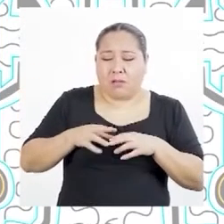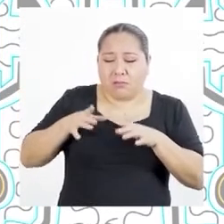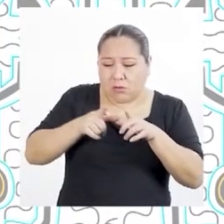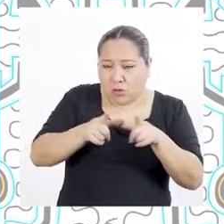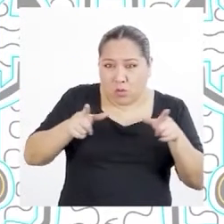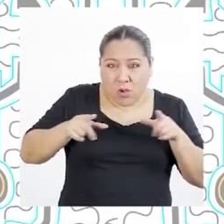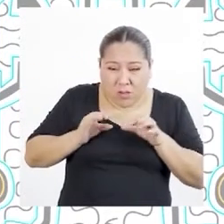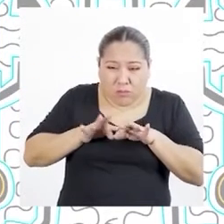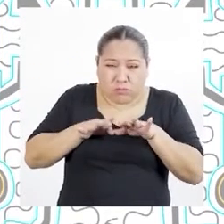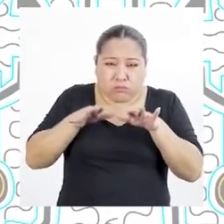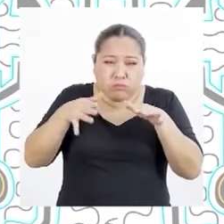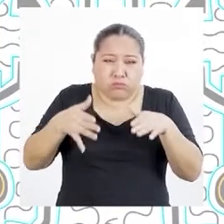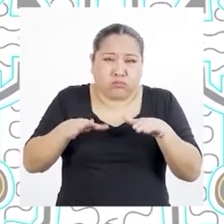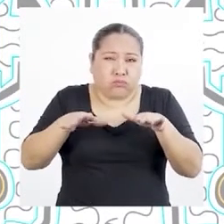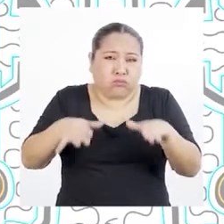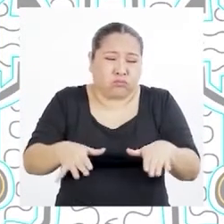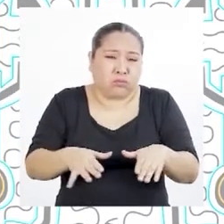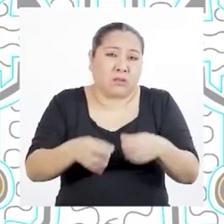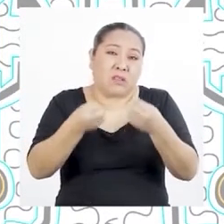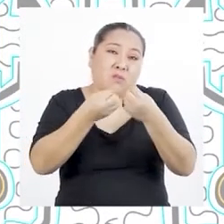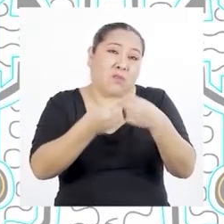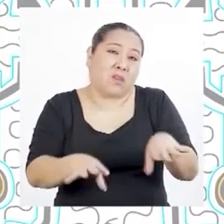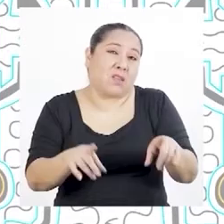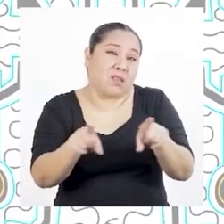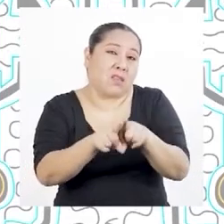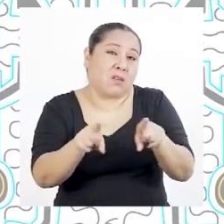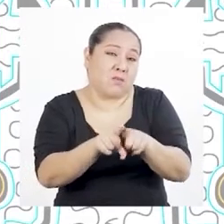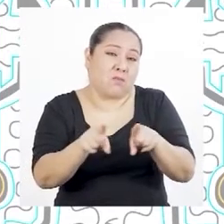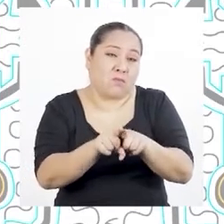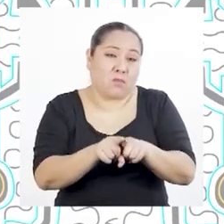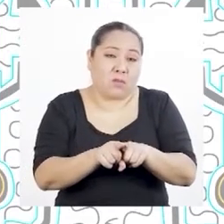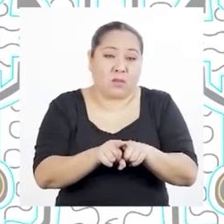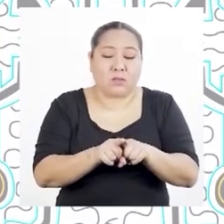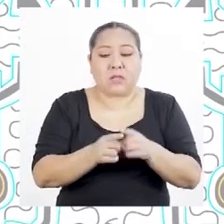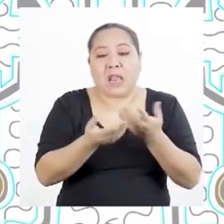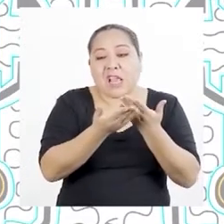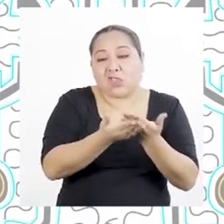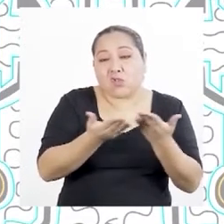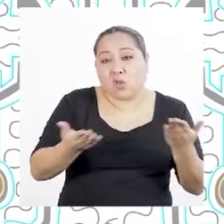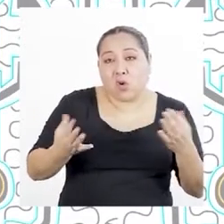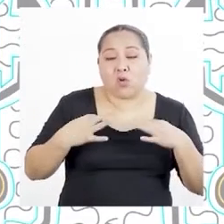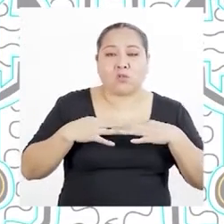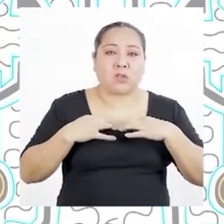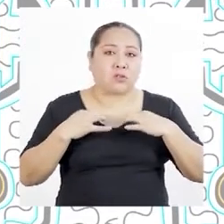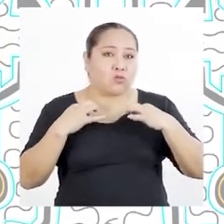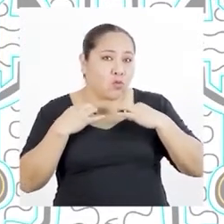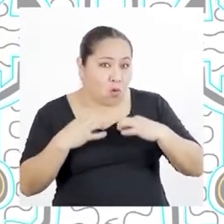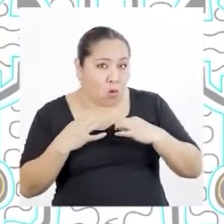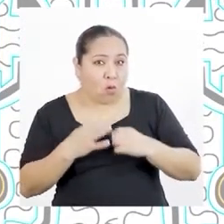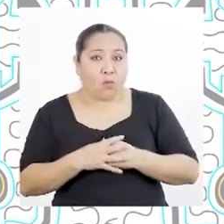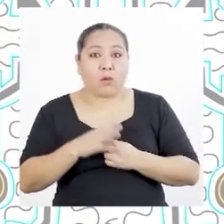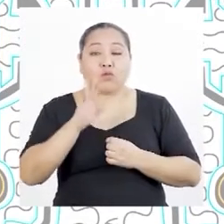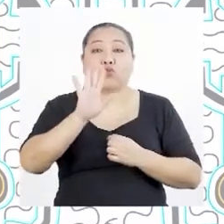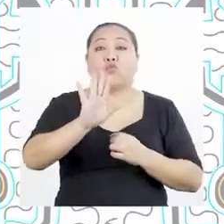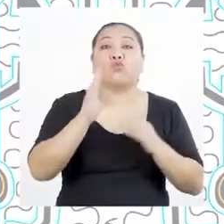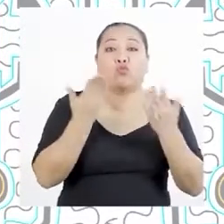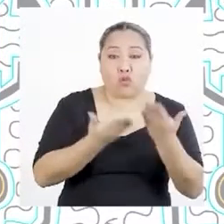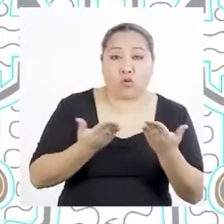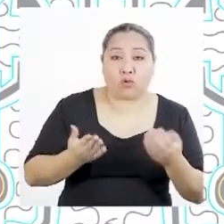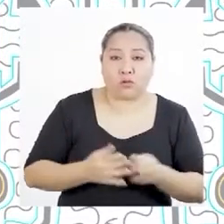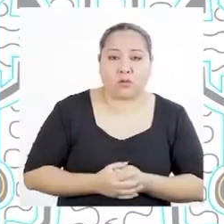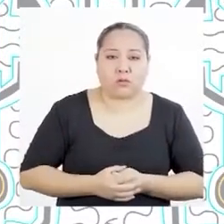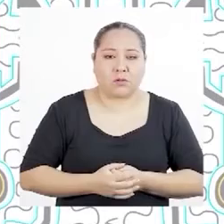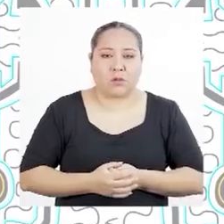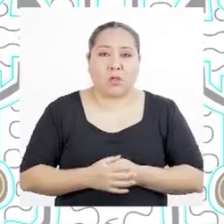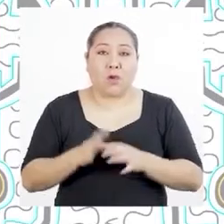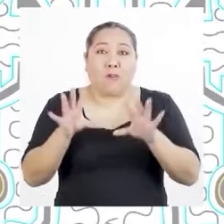algunas zonas se puede perder también los muebles, ropa, tus cosas. Y cuando